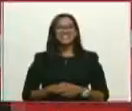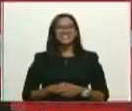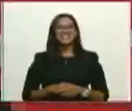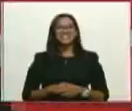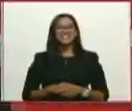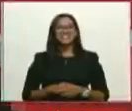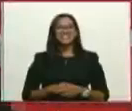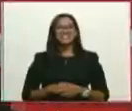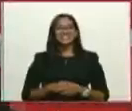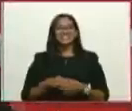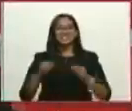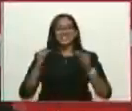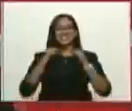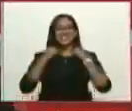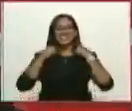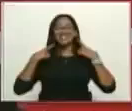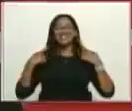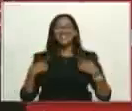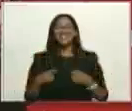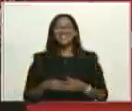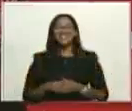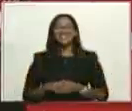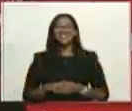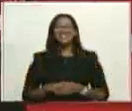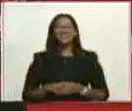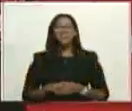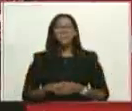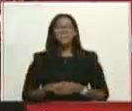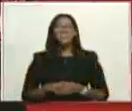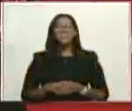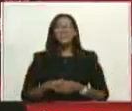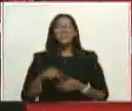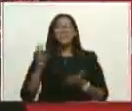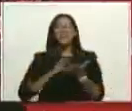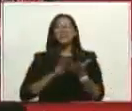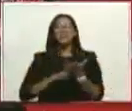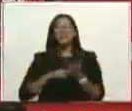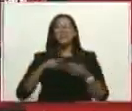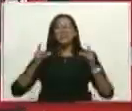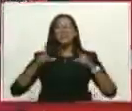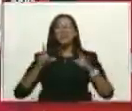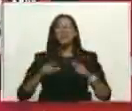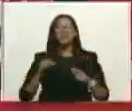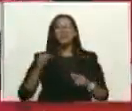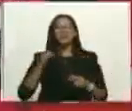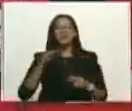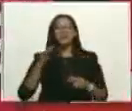Es una estrella, ¿vale? ¿Ah? No, si es de verdad. Parece que es de verdad. Sí.